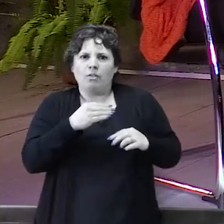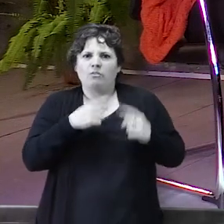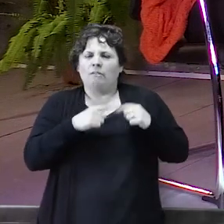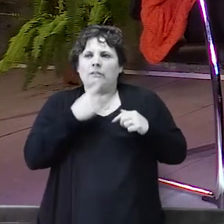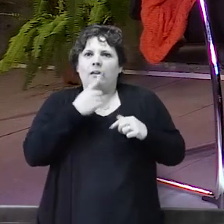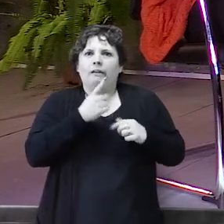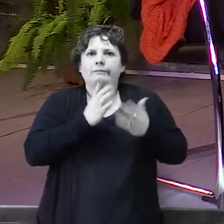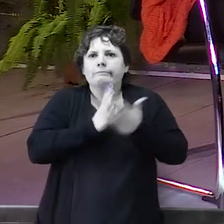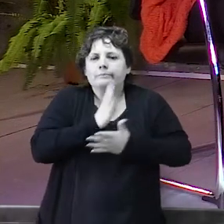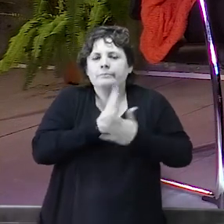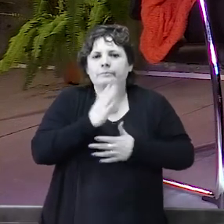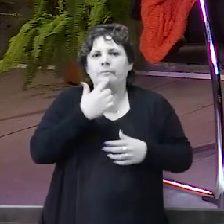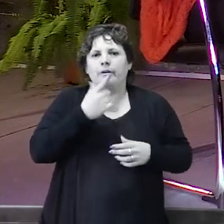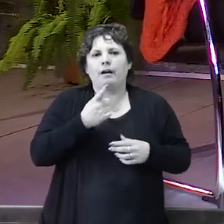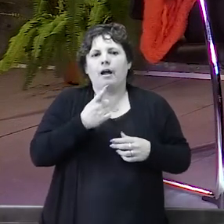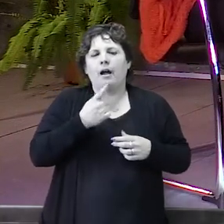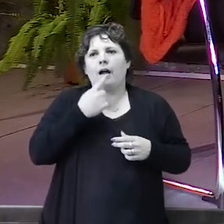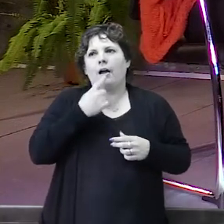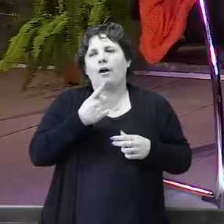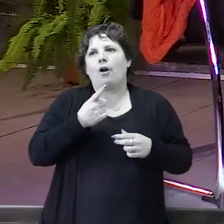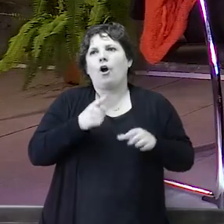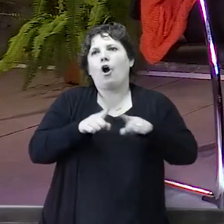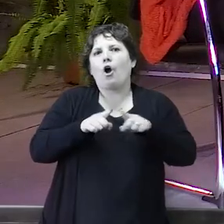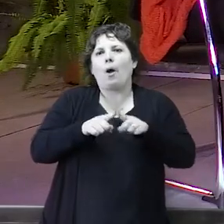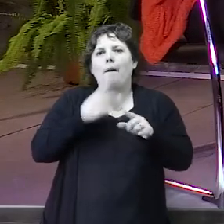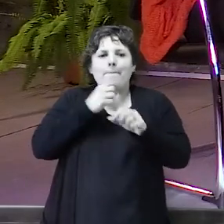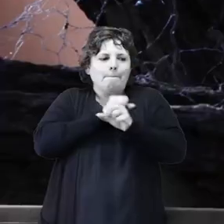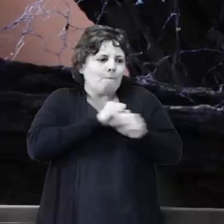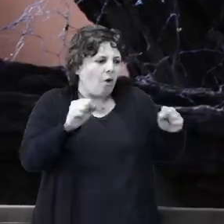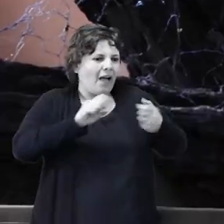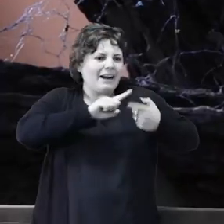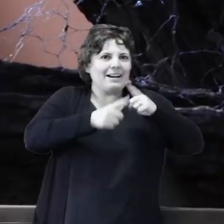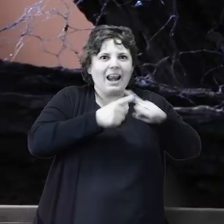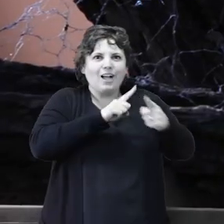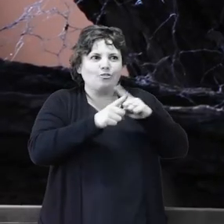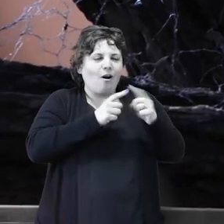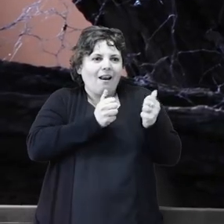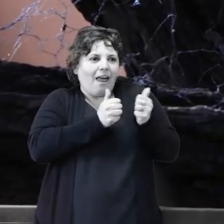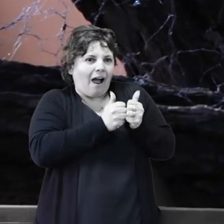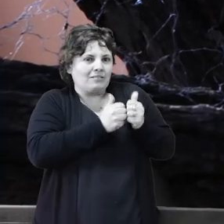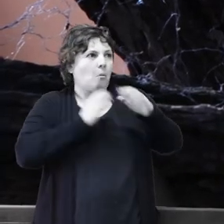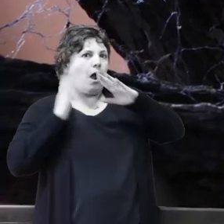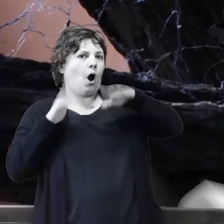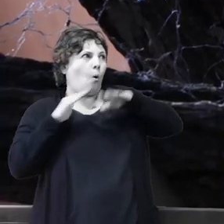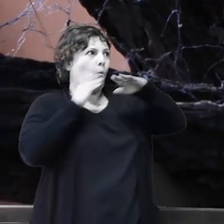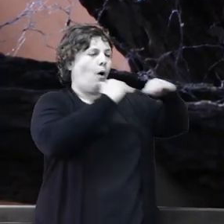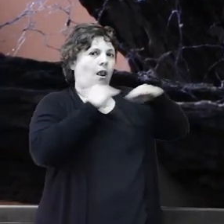dificultad para poder relacionarse como un igual, ¿no?